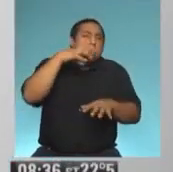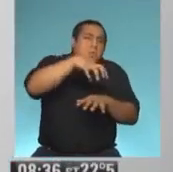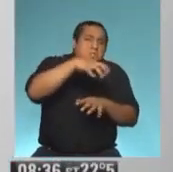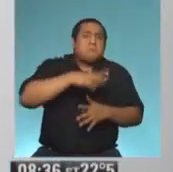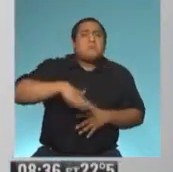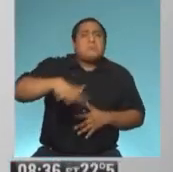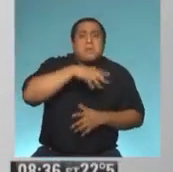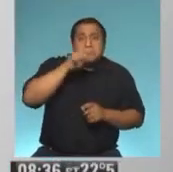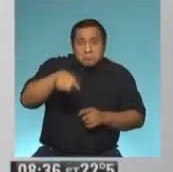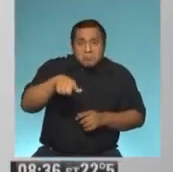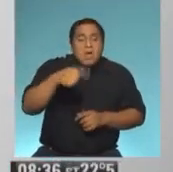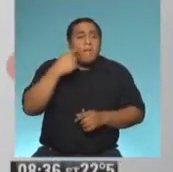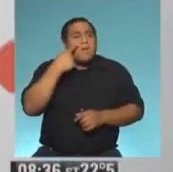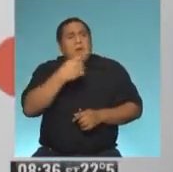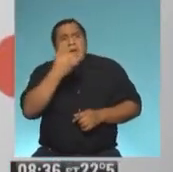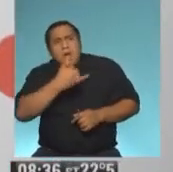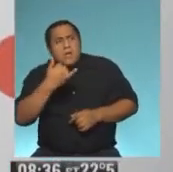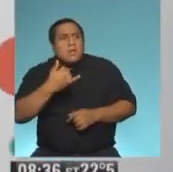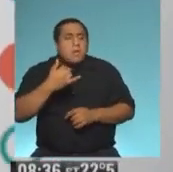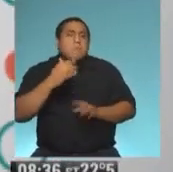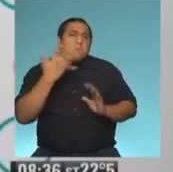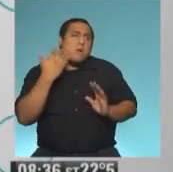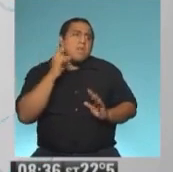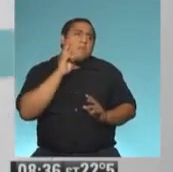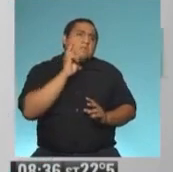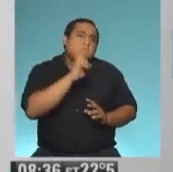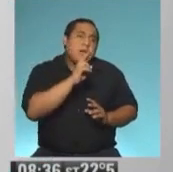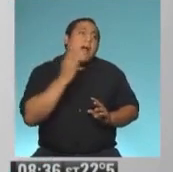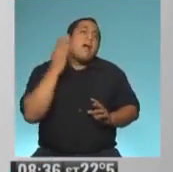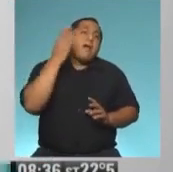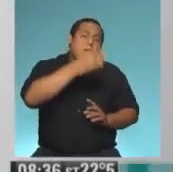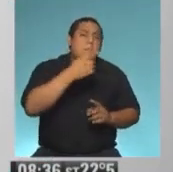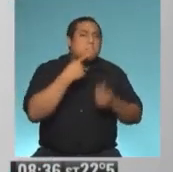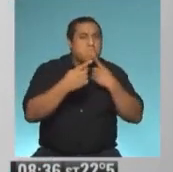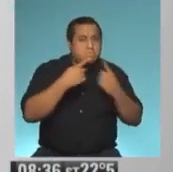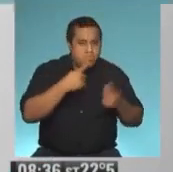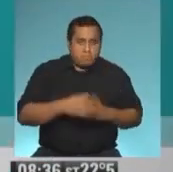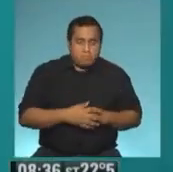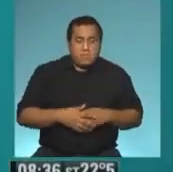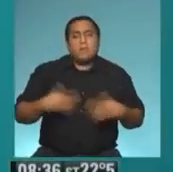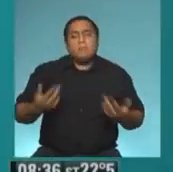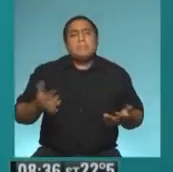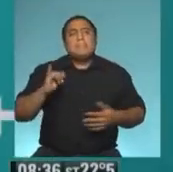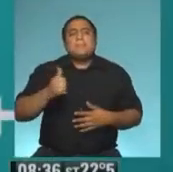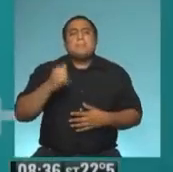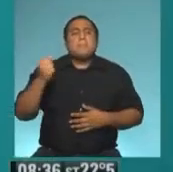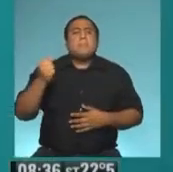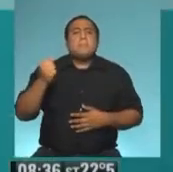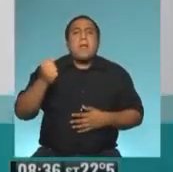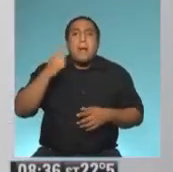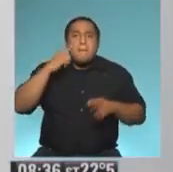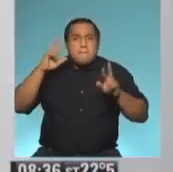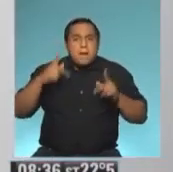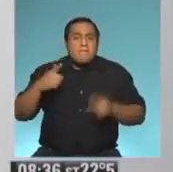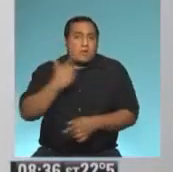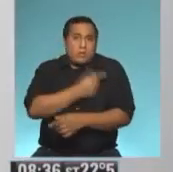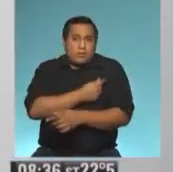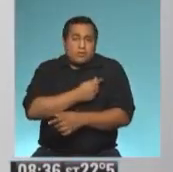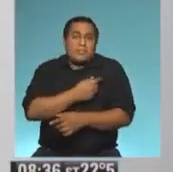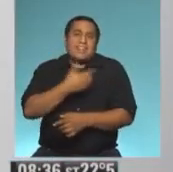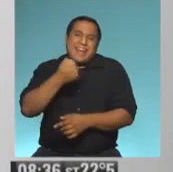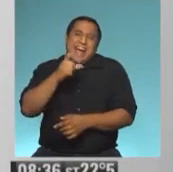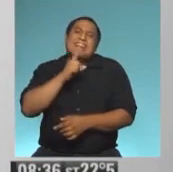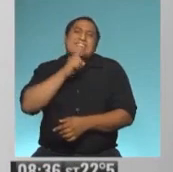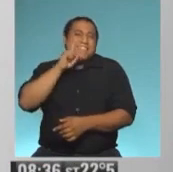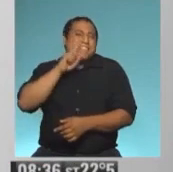localidad o en su barrio. Sin dudas. Lo importante, Arnaldo, de esto, de este plan de vacunación activar, es